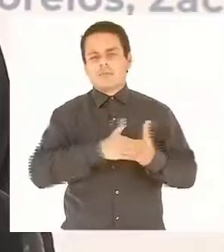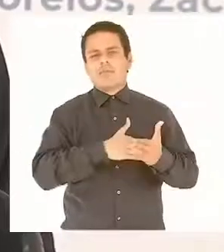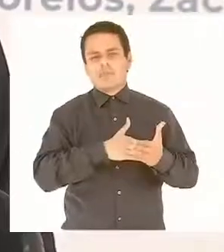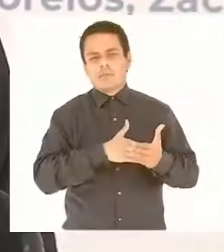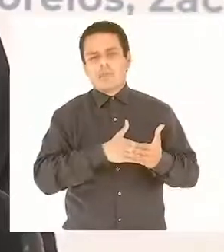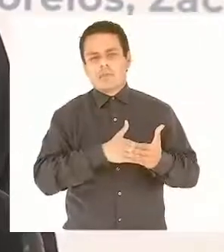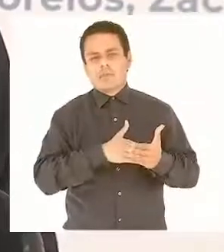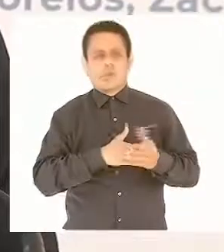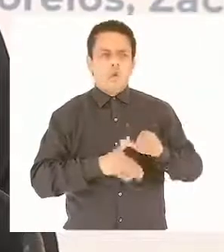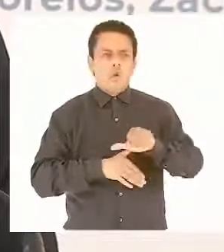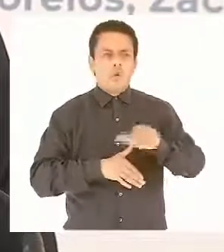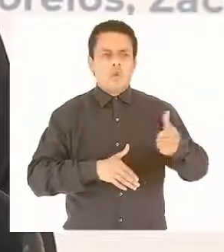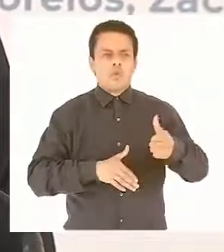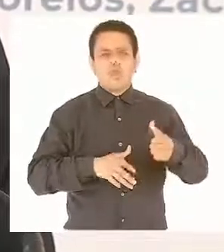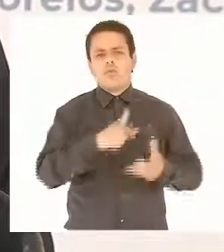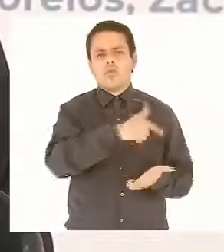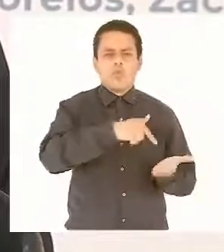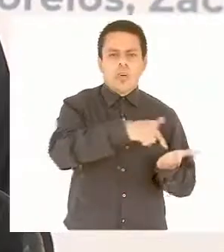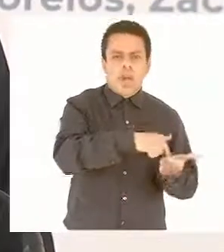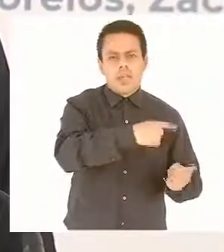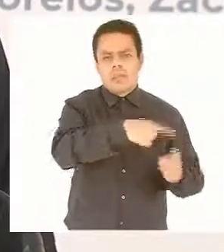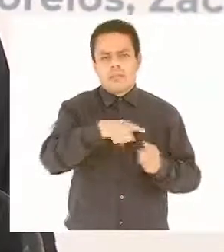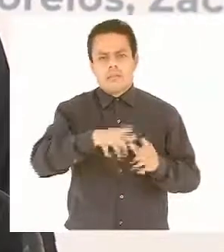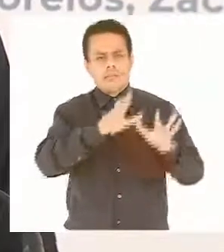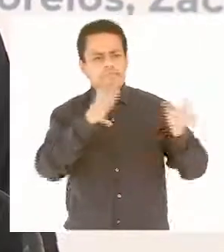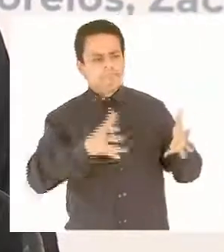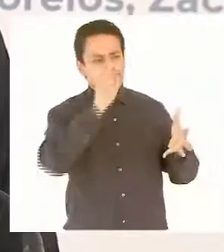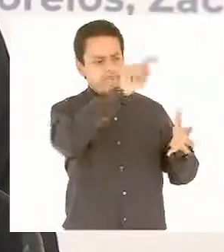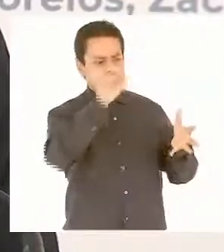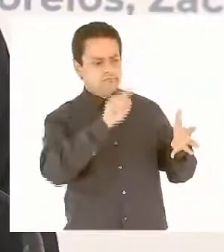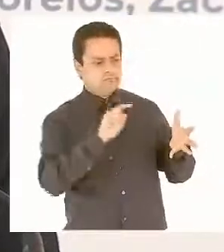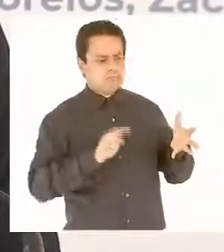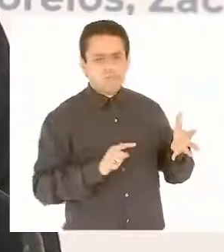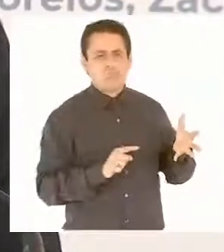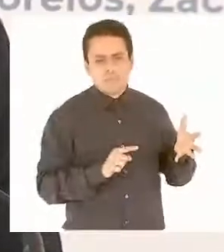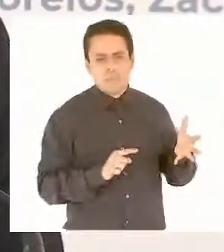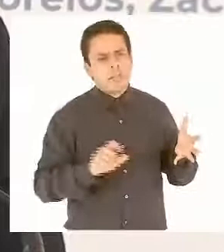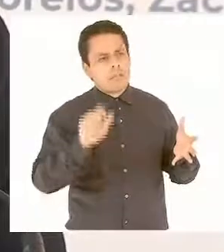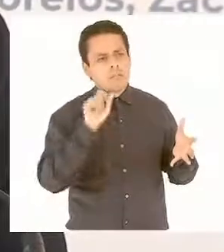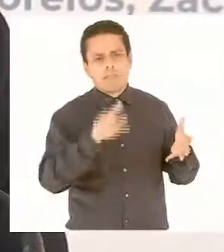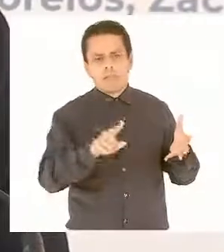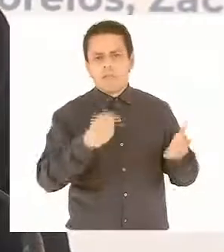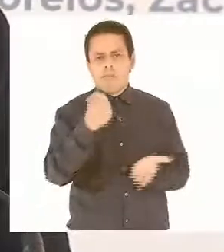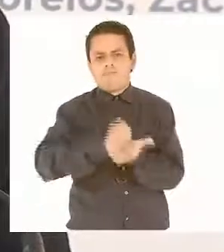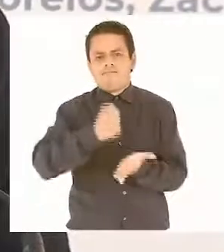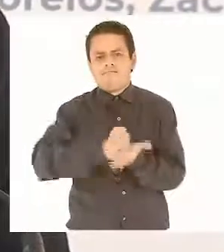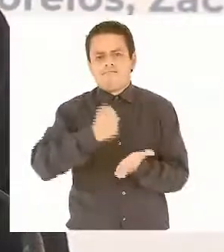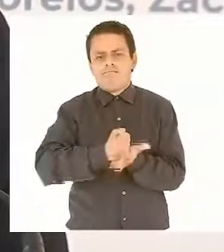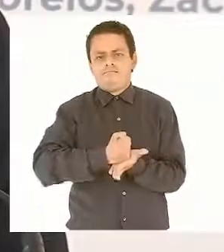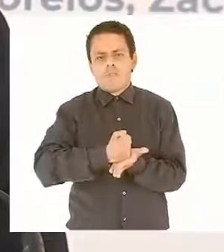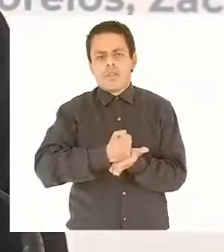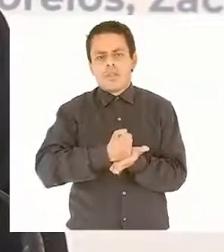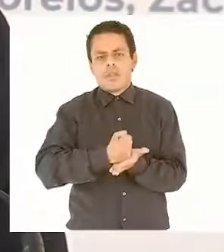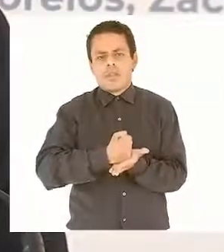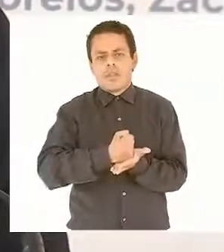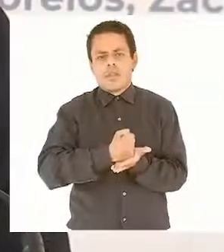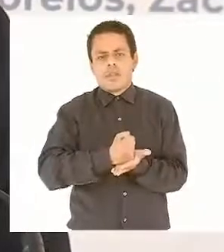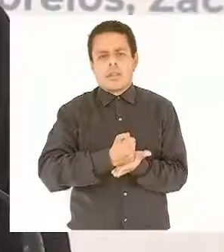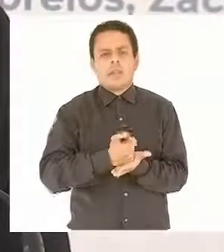y de otras partes del mundo donde se impuso la política